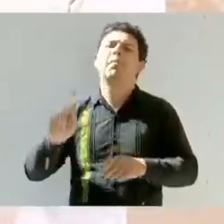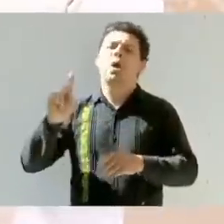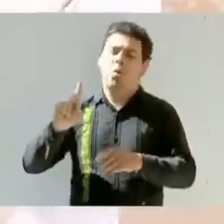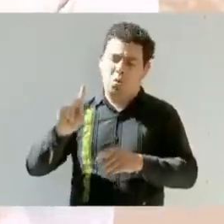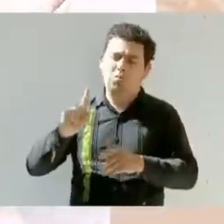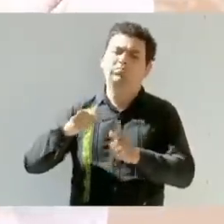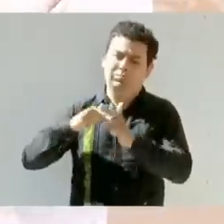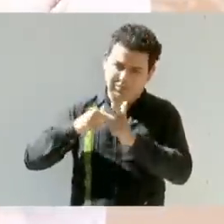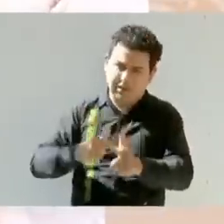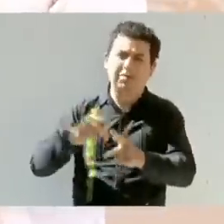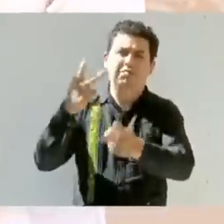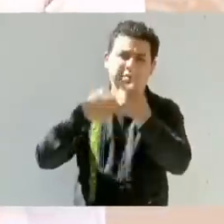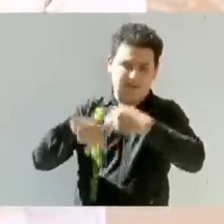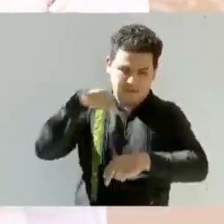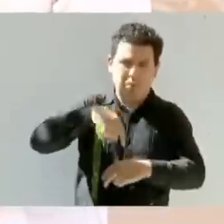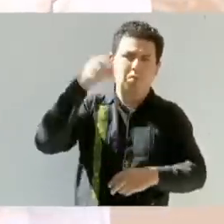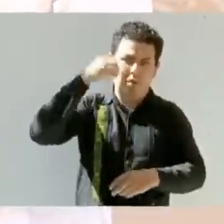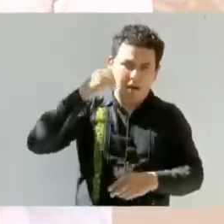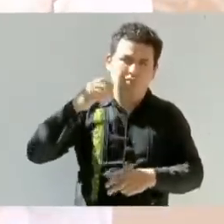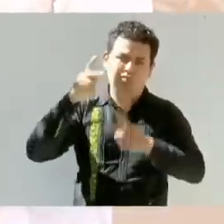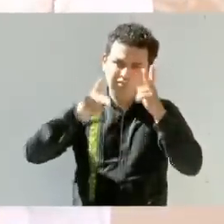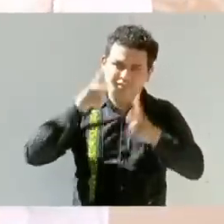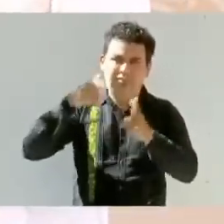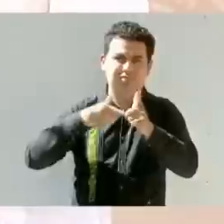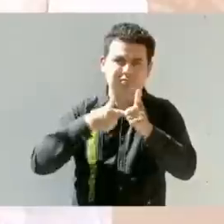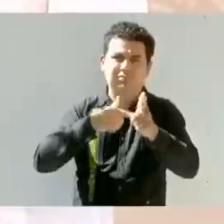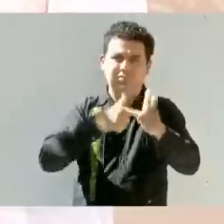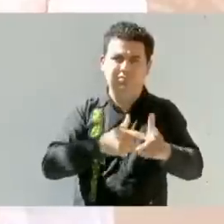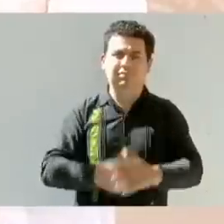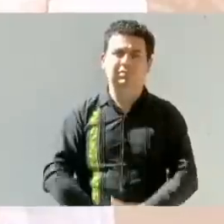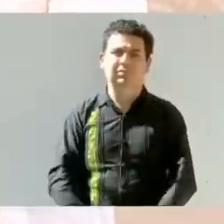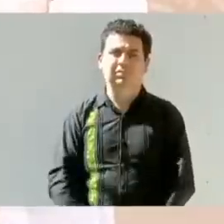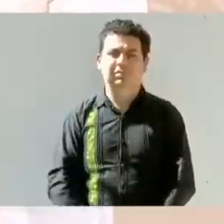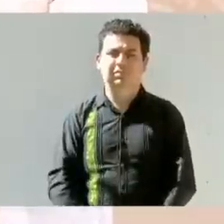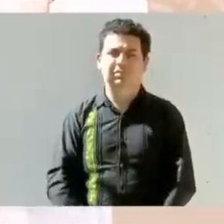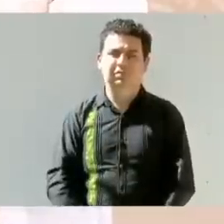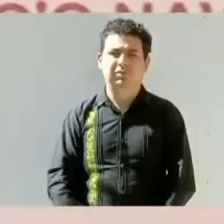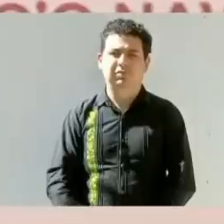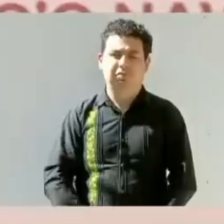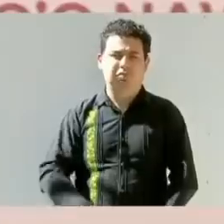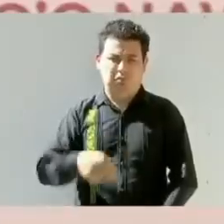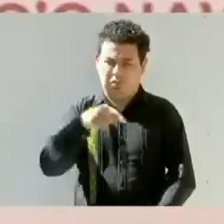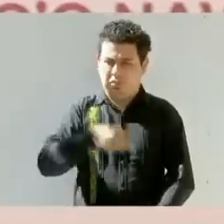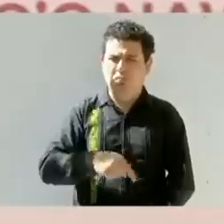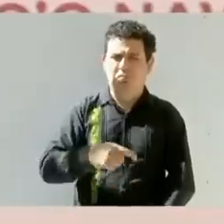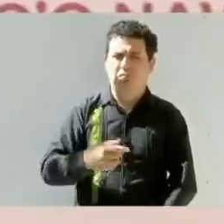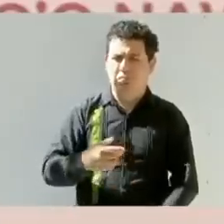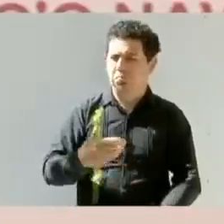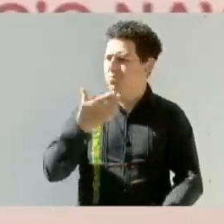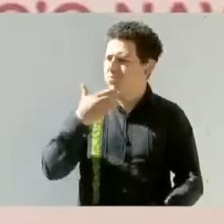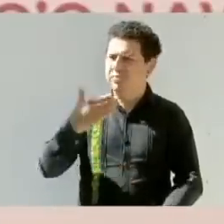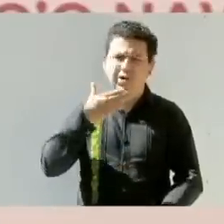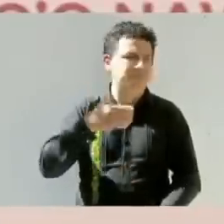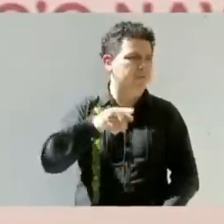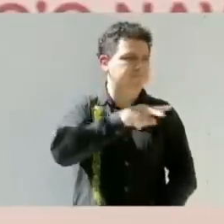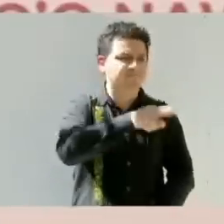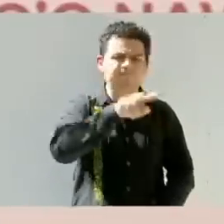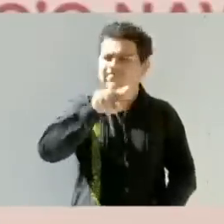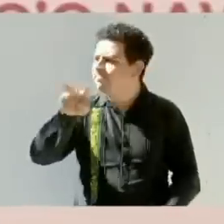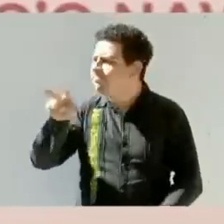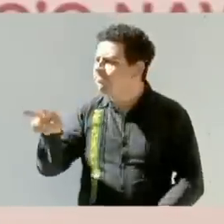siempre Oaxaca. Aquí nos llevamos muy bien, no solo